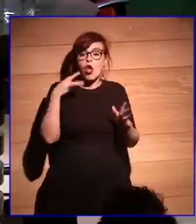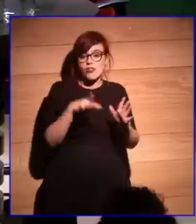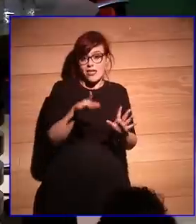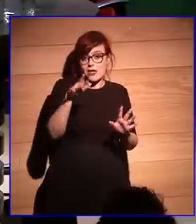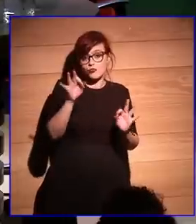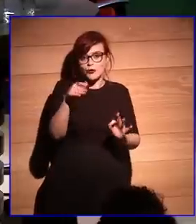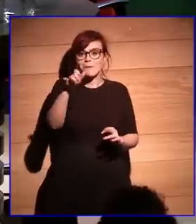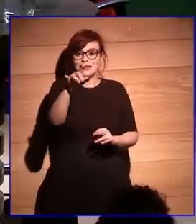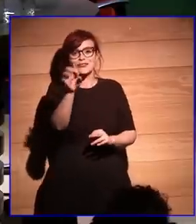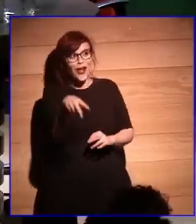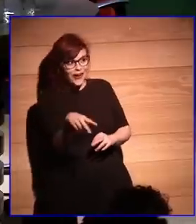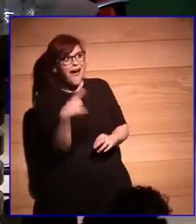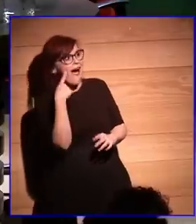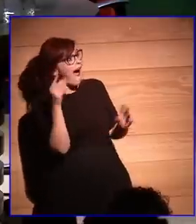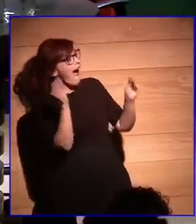Milton.